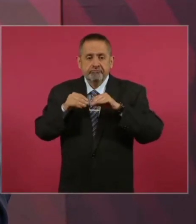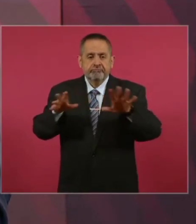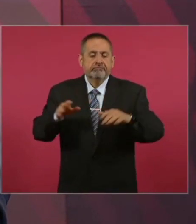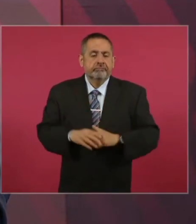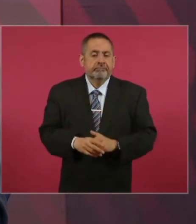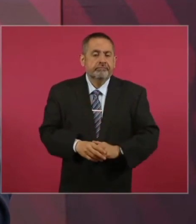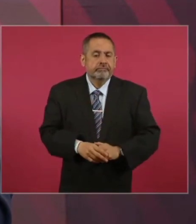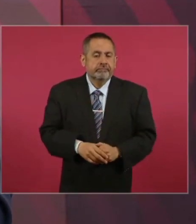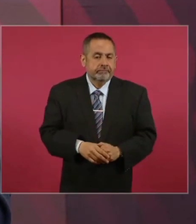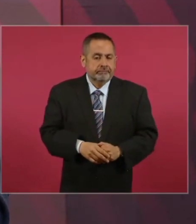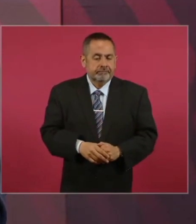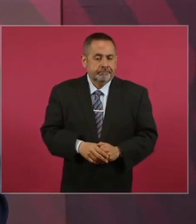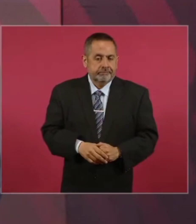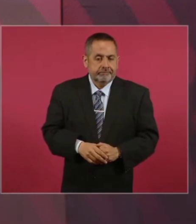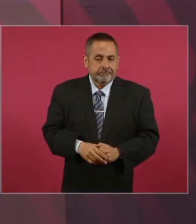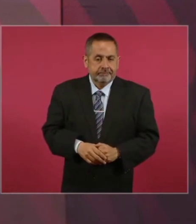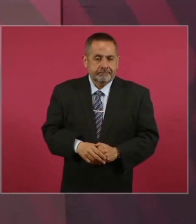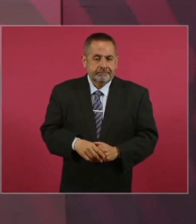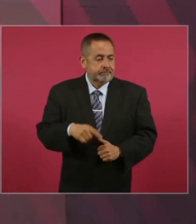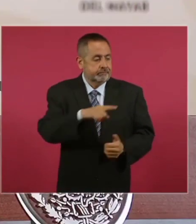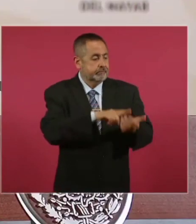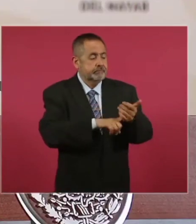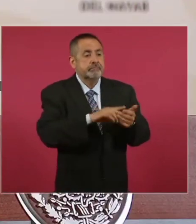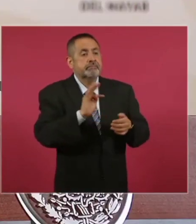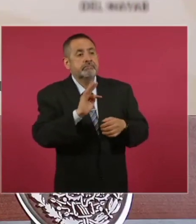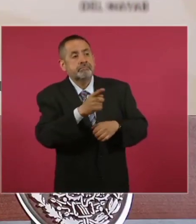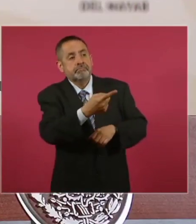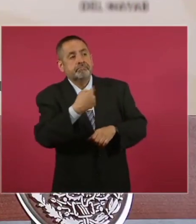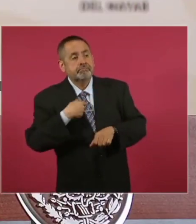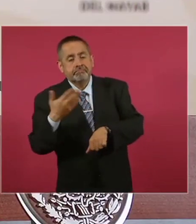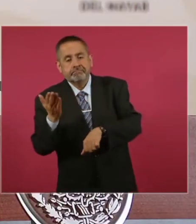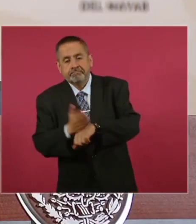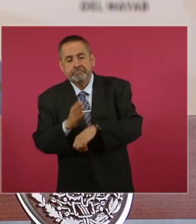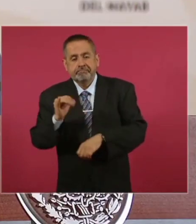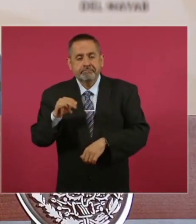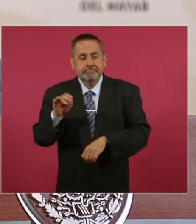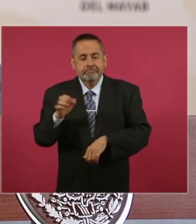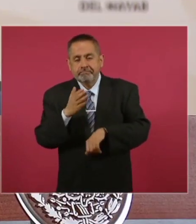a lo mejor me sancionan.